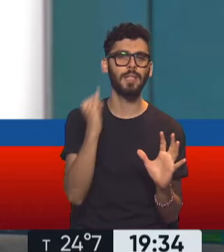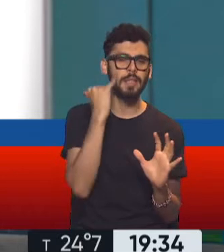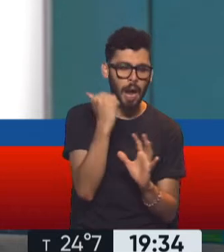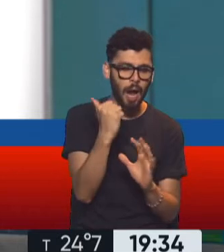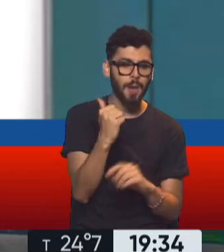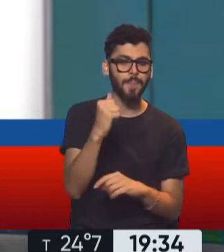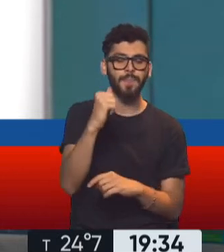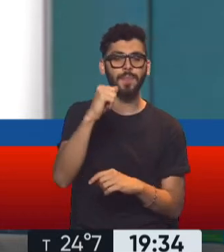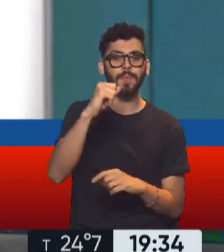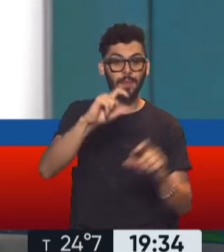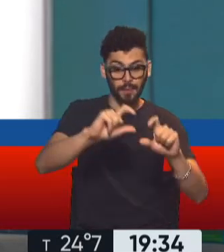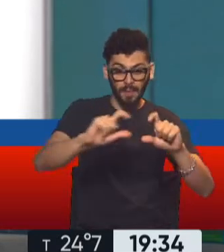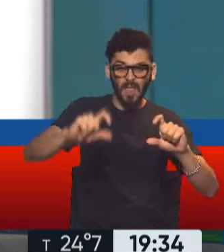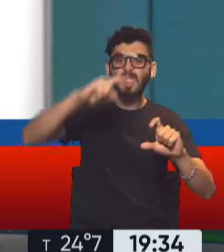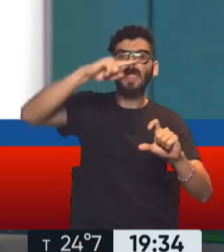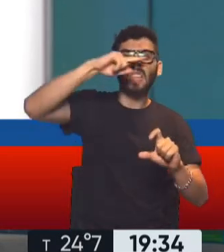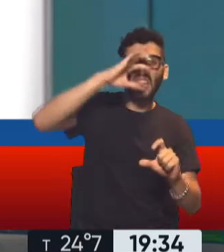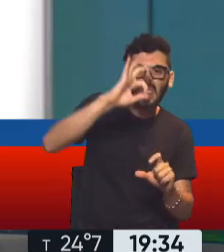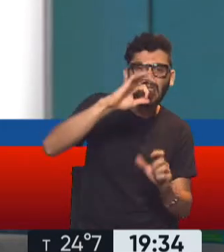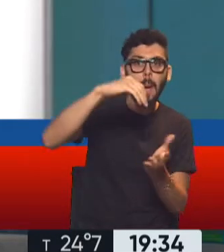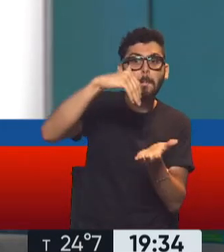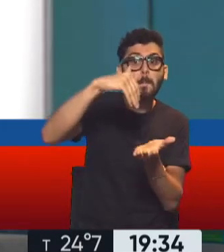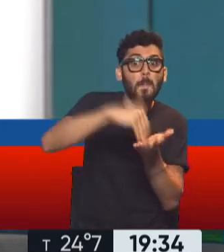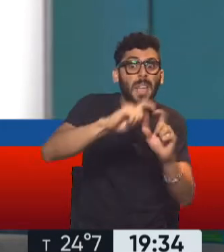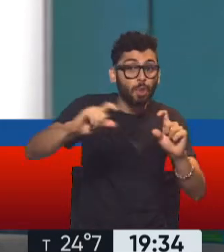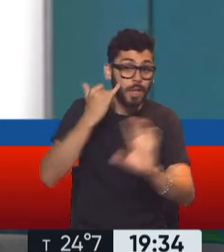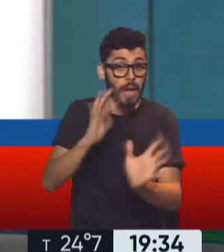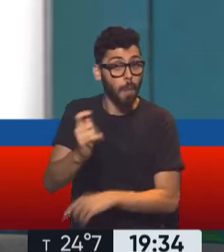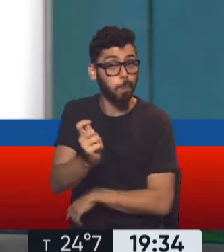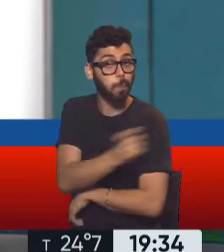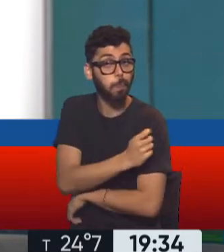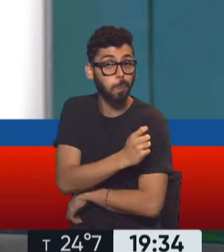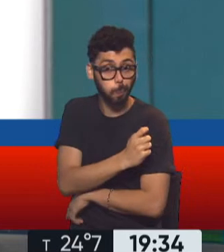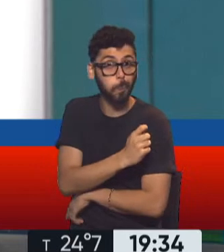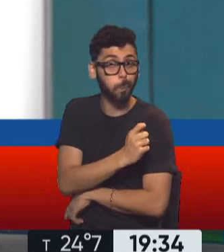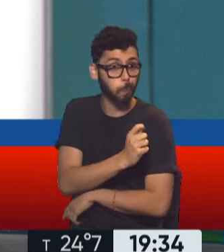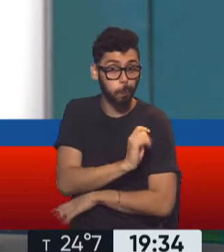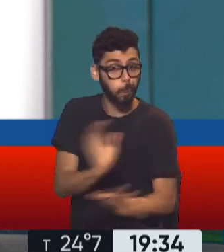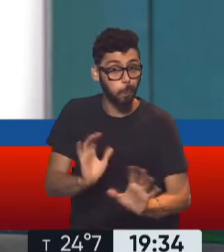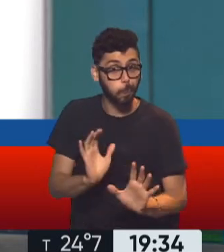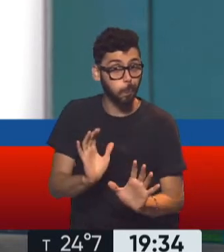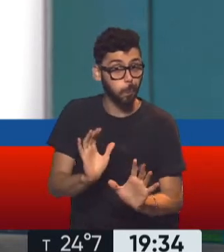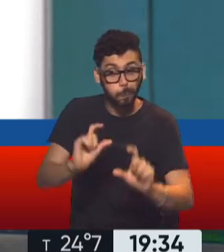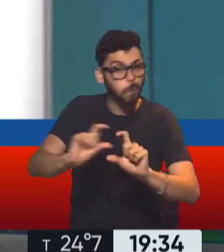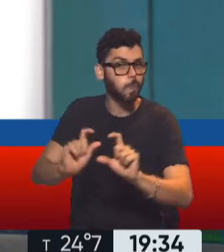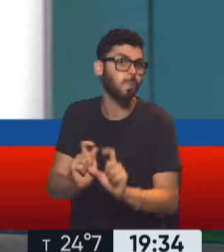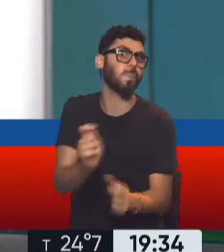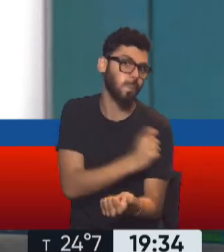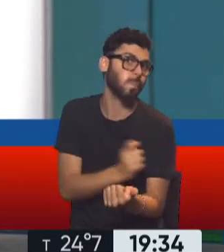70 millones de vacunas. Las ¿sí? dos, 70 millones de dosis. Exacto. Y en el país